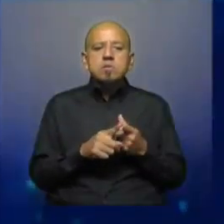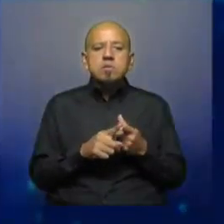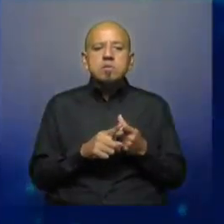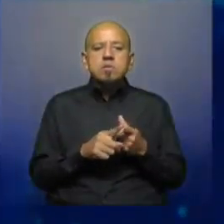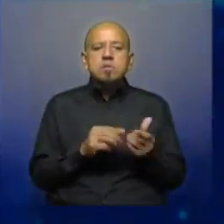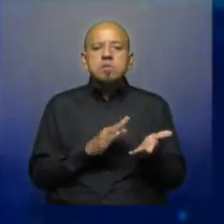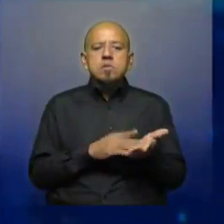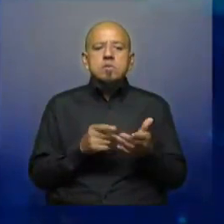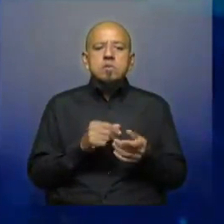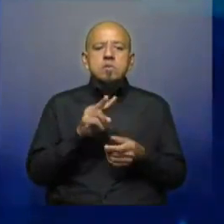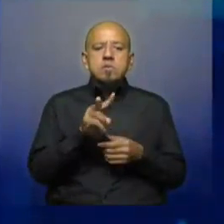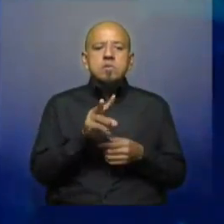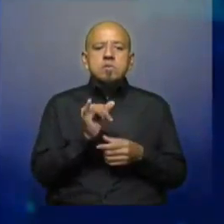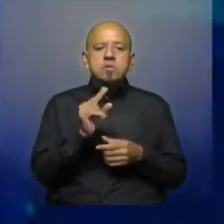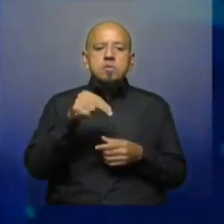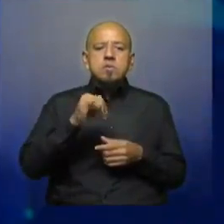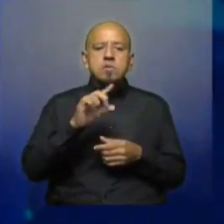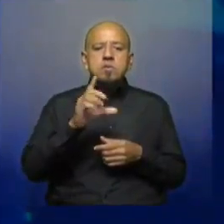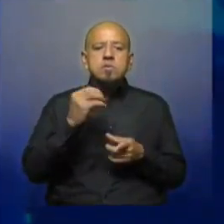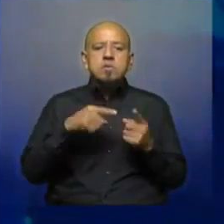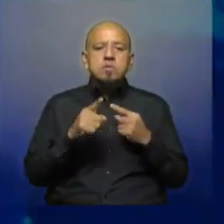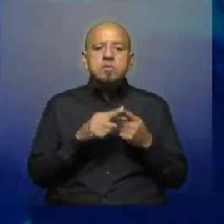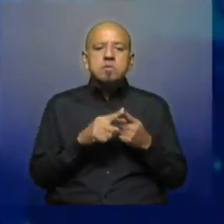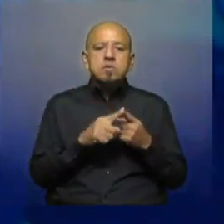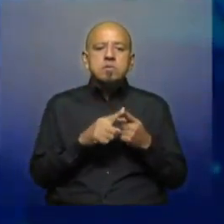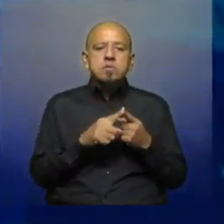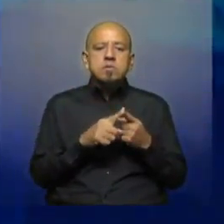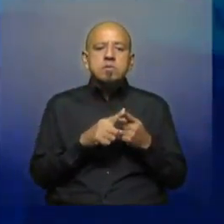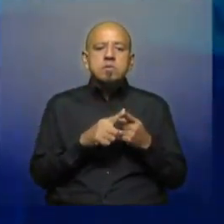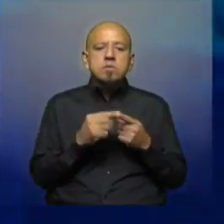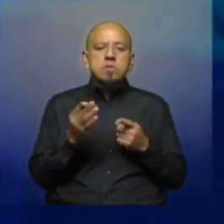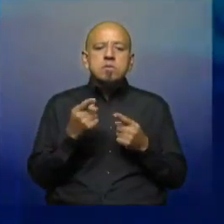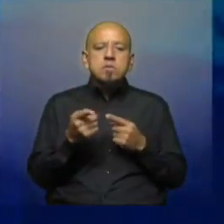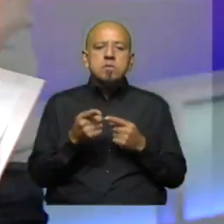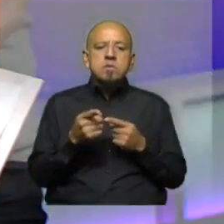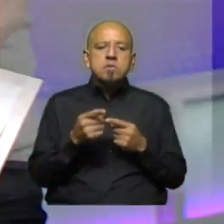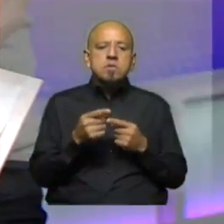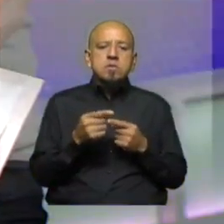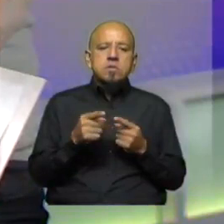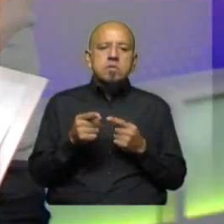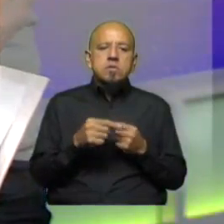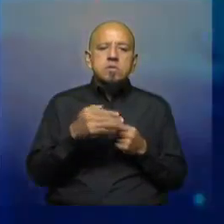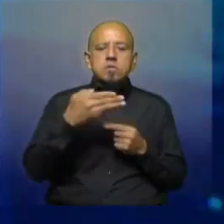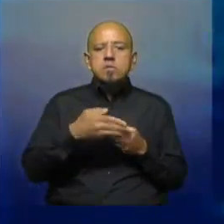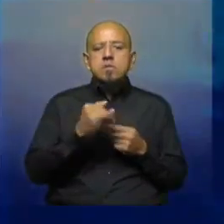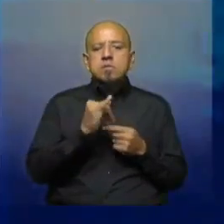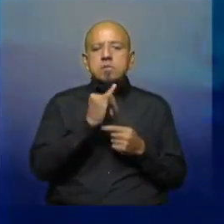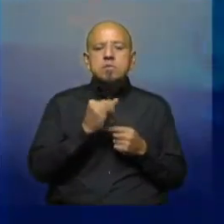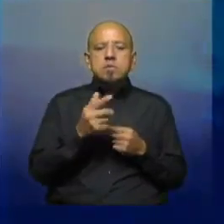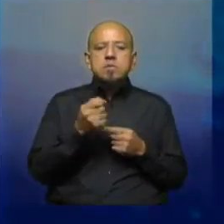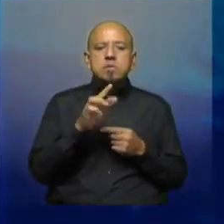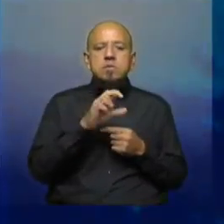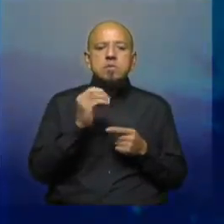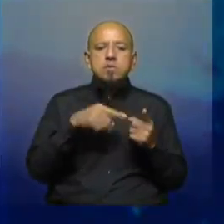quiero sacarlo en vinilo. Yo le dije a la productora, al sello discográfico, sí. A Bizarro. No me importan